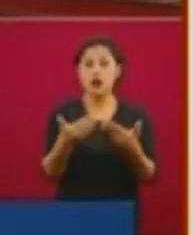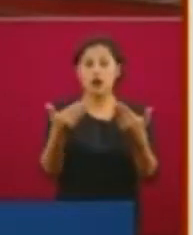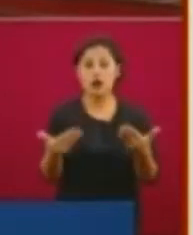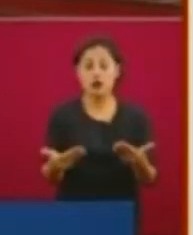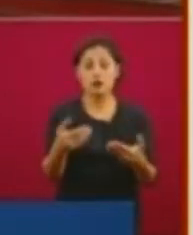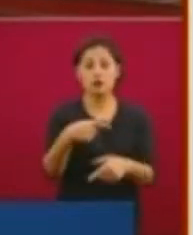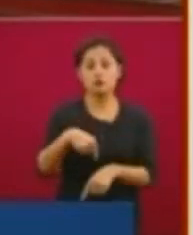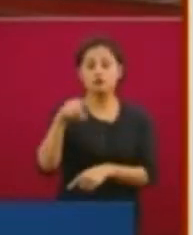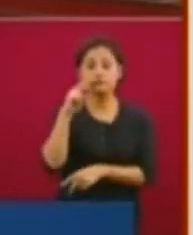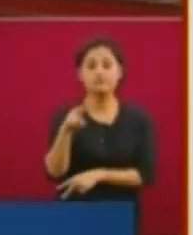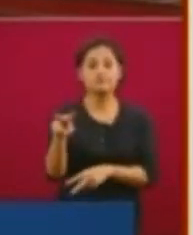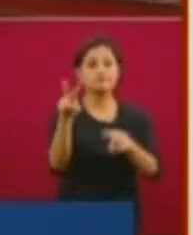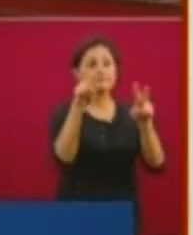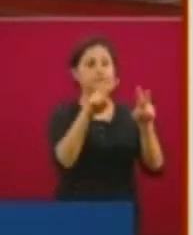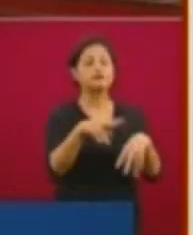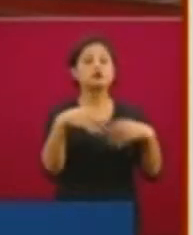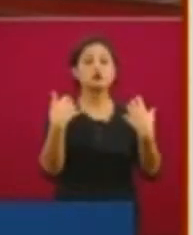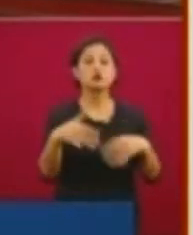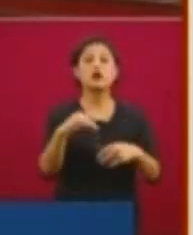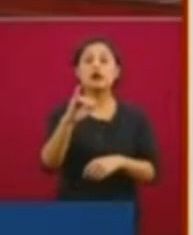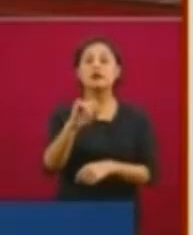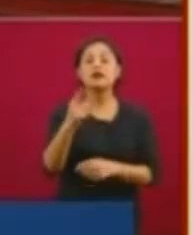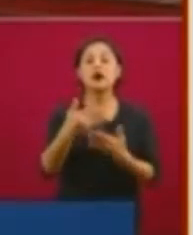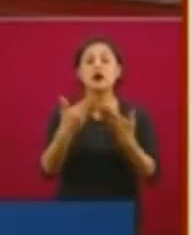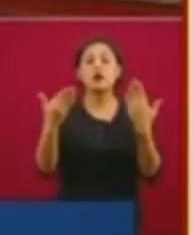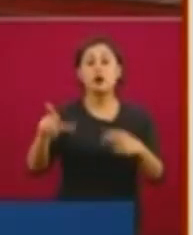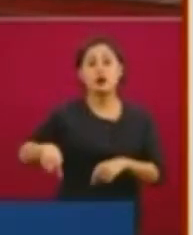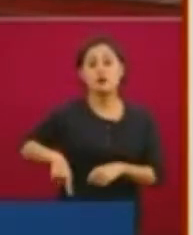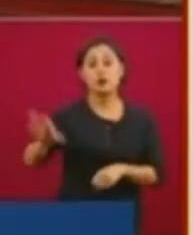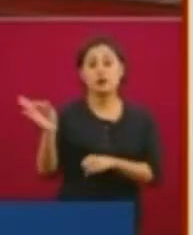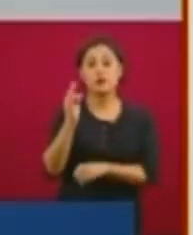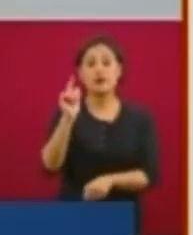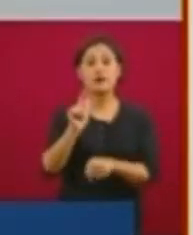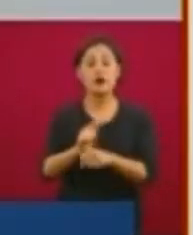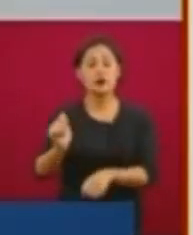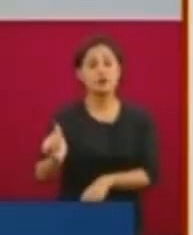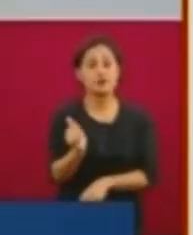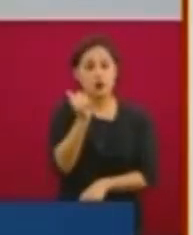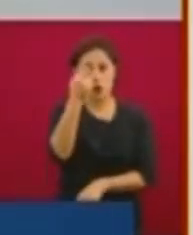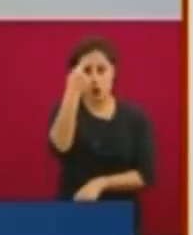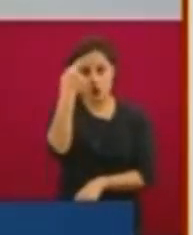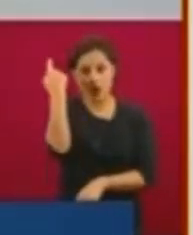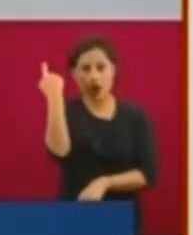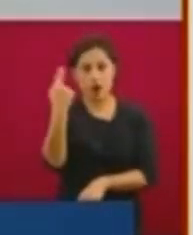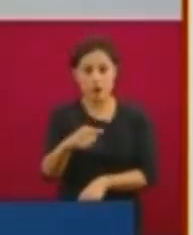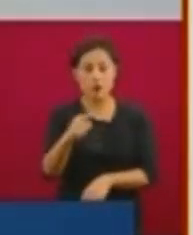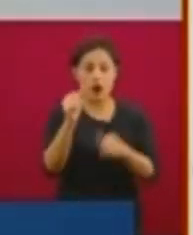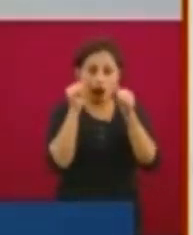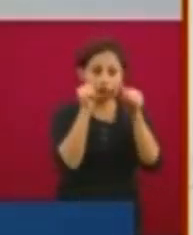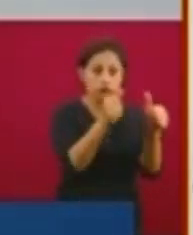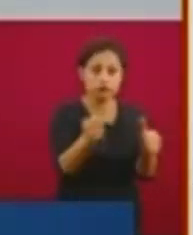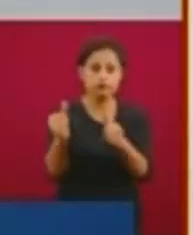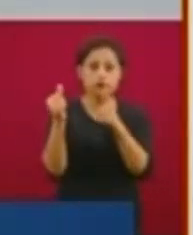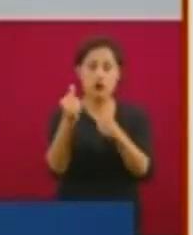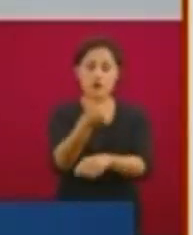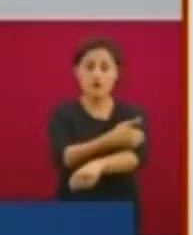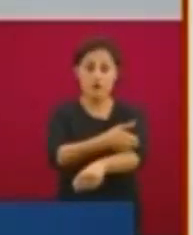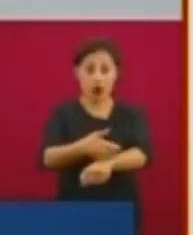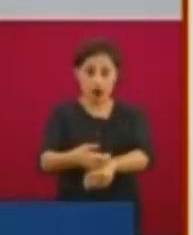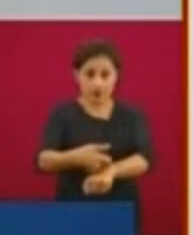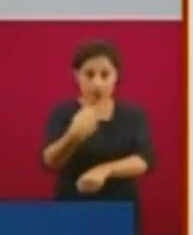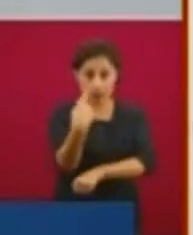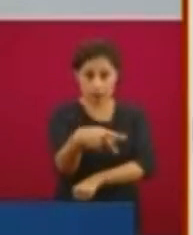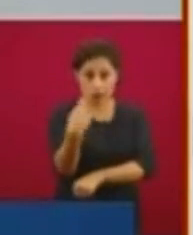nueva, pero, digamos, dándole la opción de elección a los trabajadores. Y creo que ese es el tema fundamental,